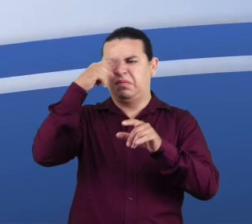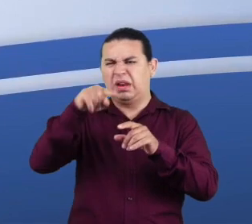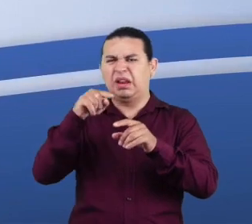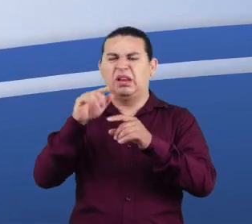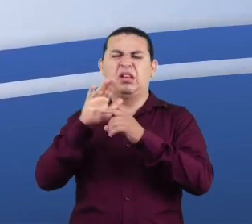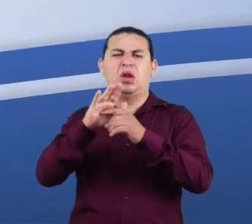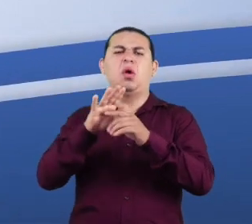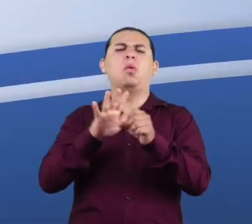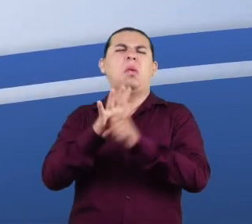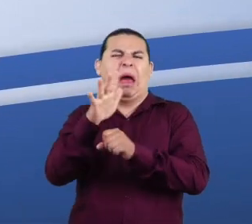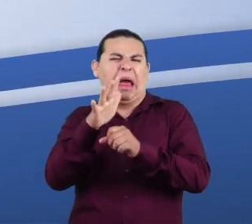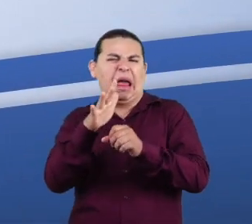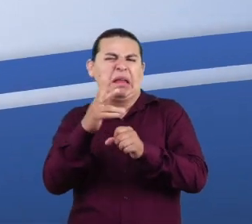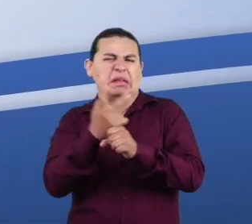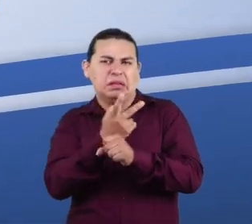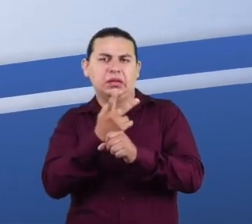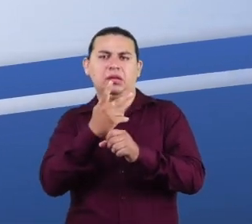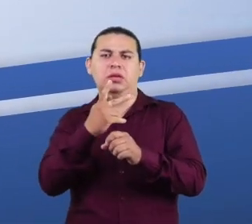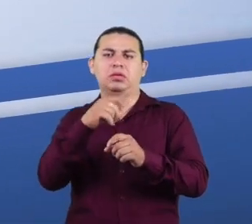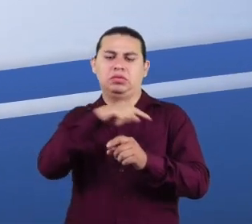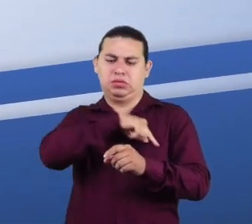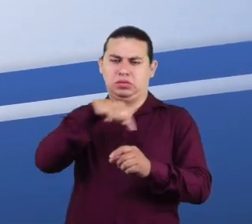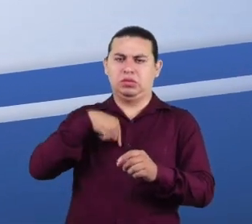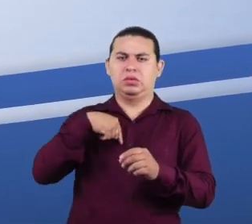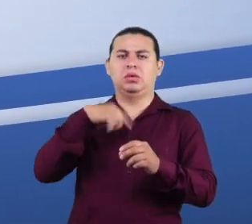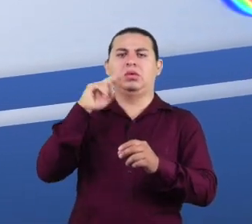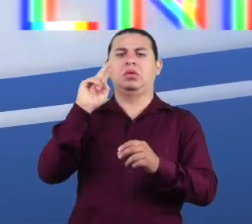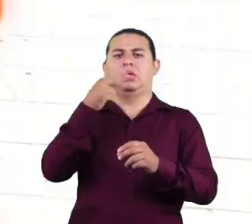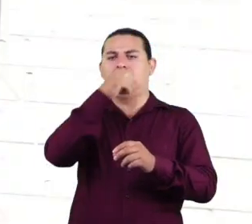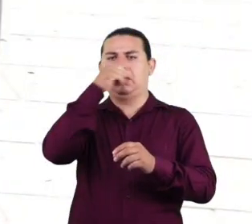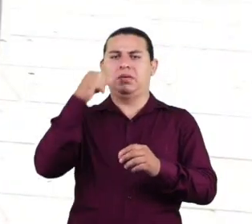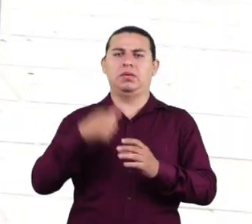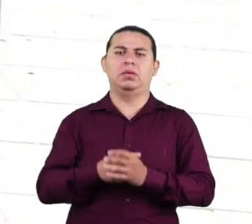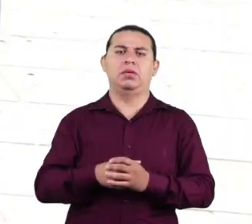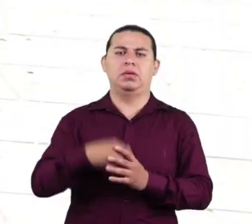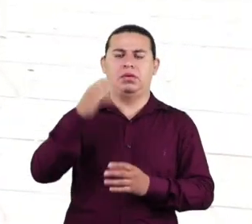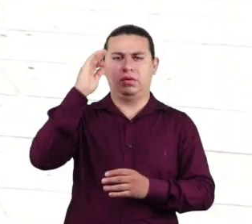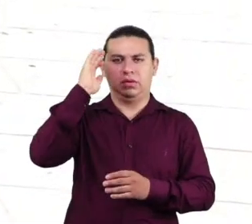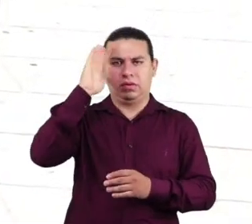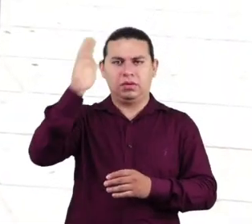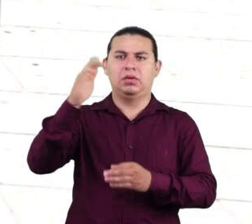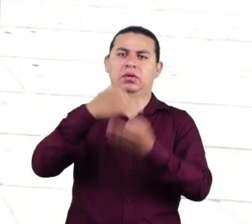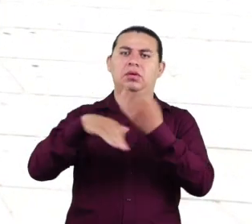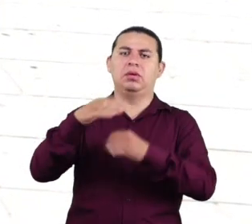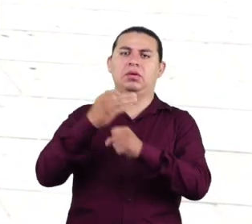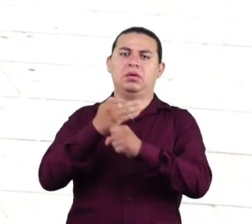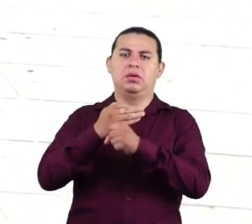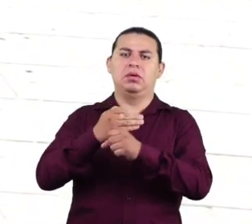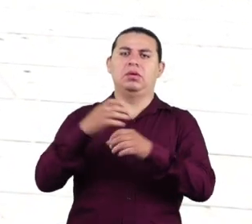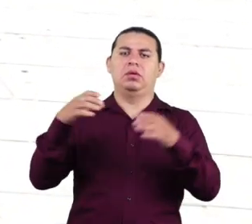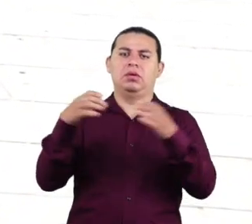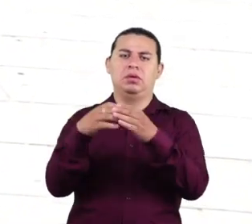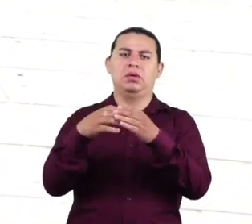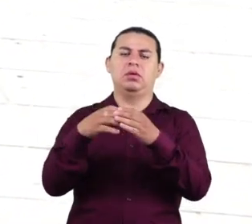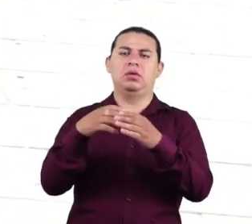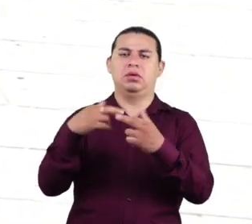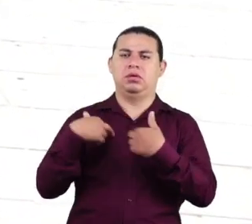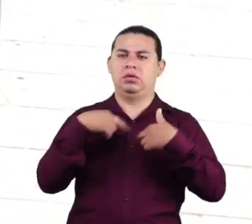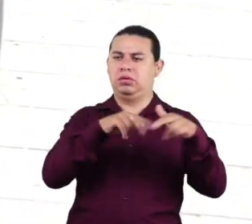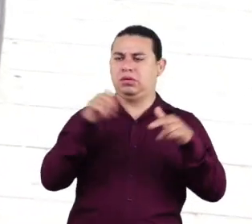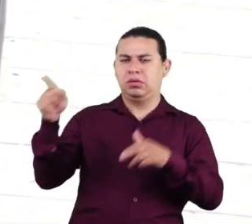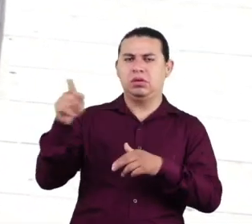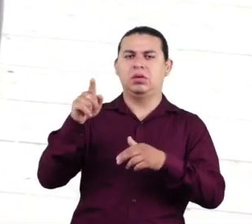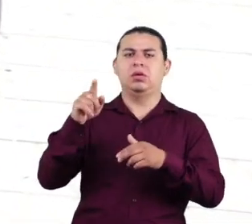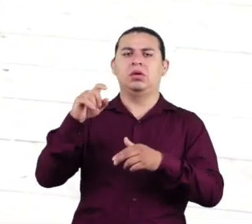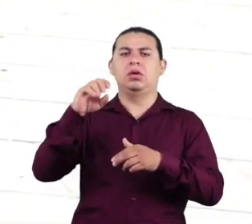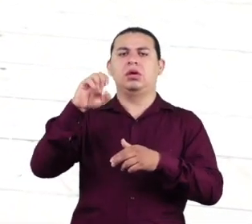Empleo Turístico. ¡Chécate lo siguiente! ¡Somos WAPJO! Hola comunidad WAPJO, nos encontramos con el licenciado Abimael, representante